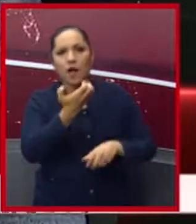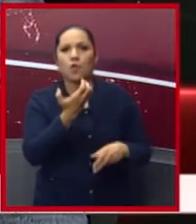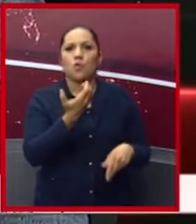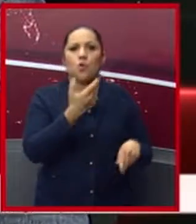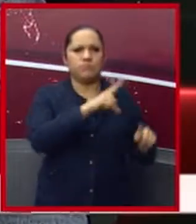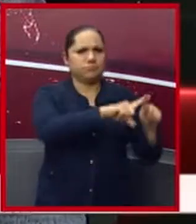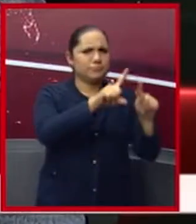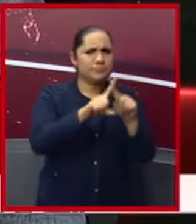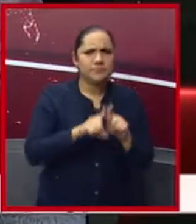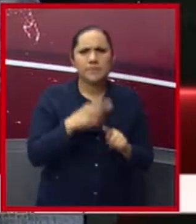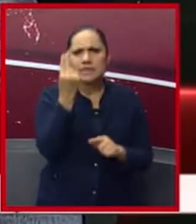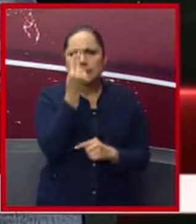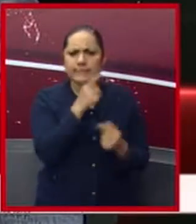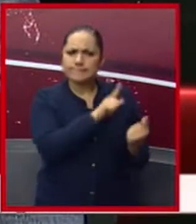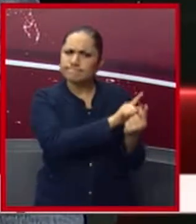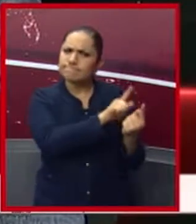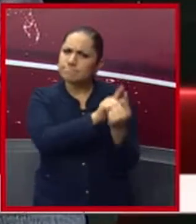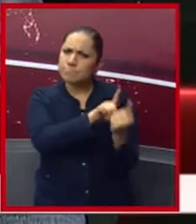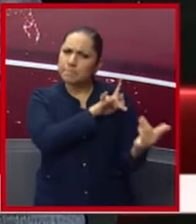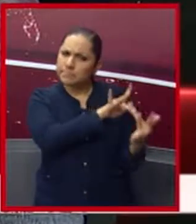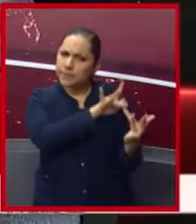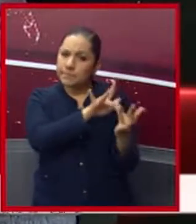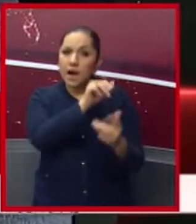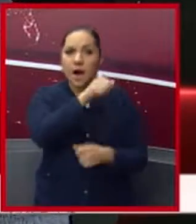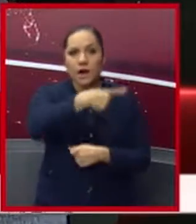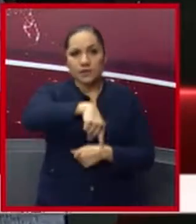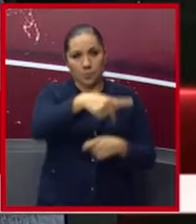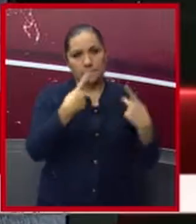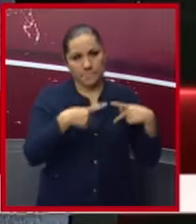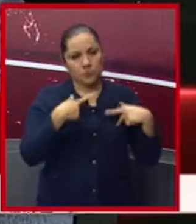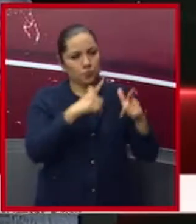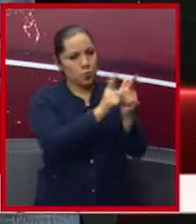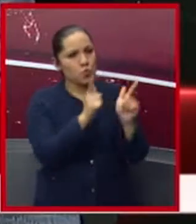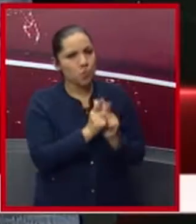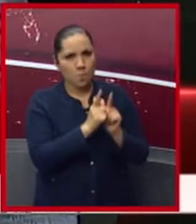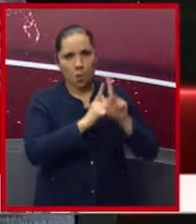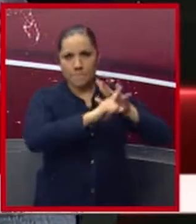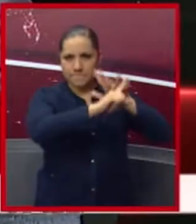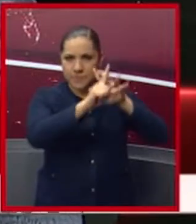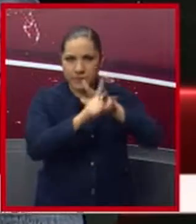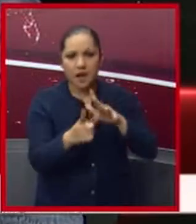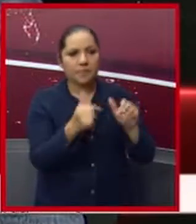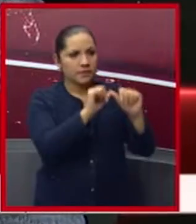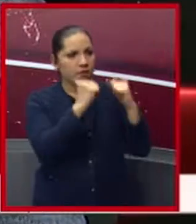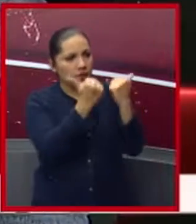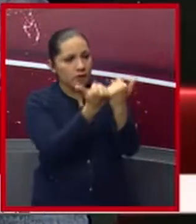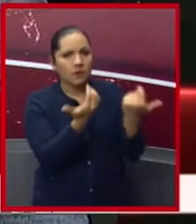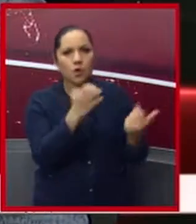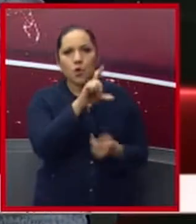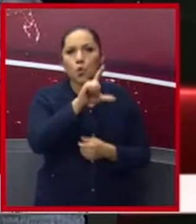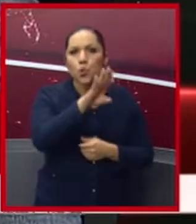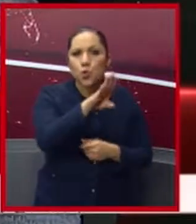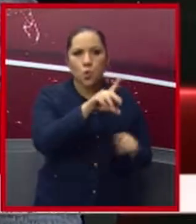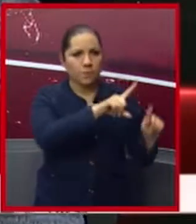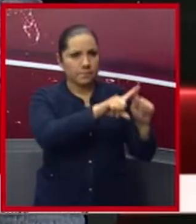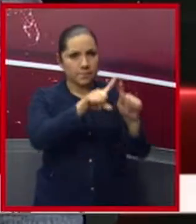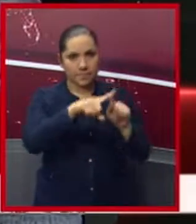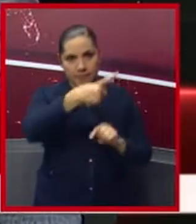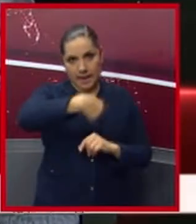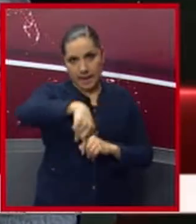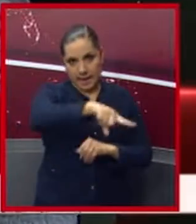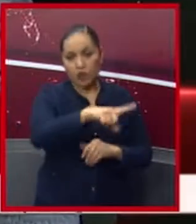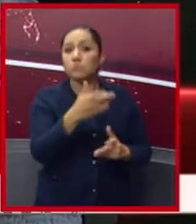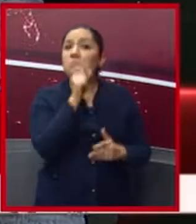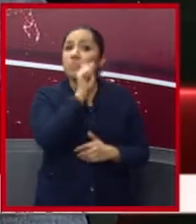generar encuentros con los grupos de migrantes, con las asociaciones, con los clubes, de